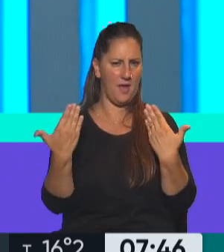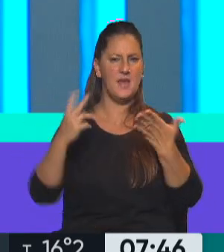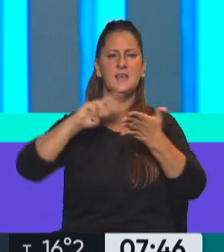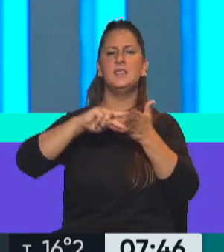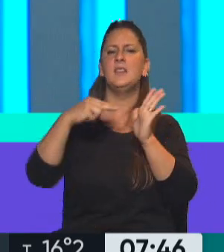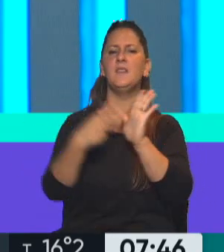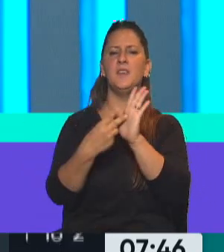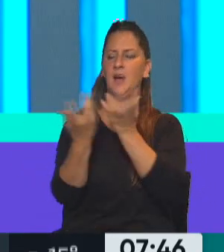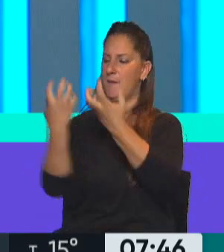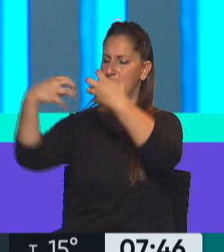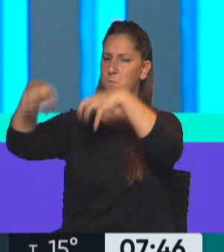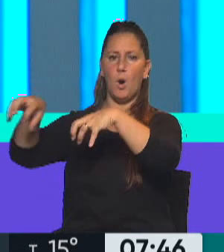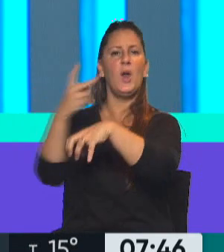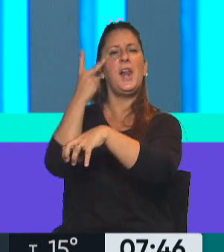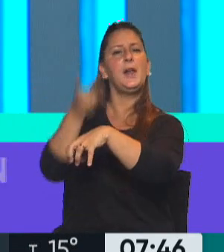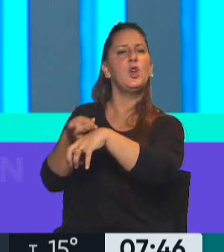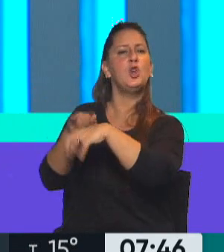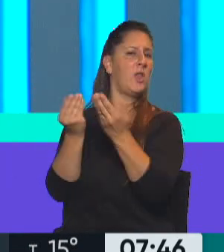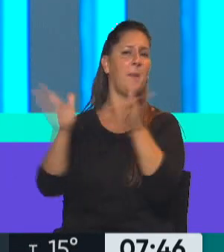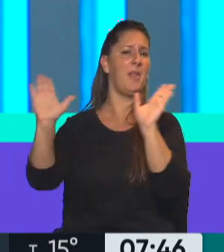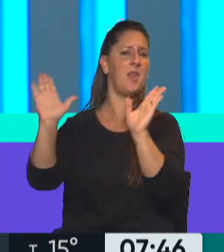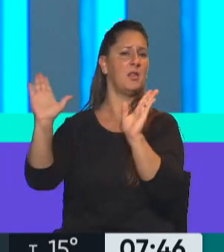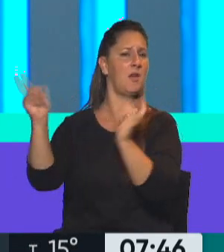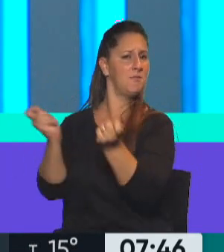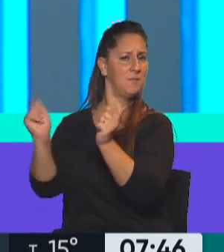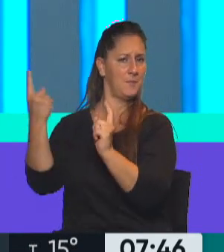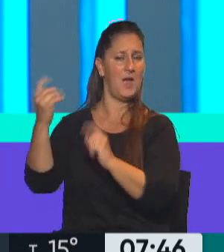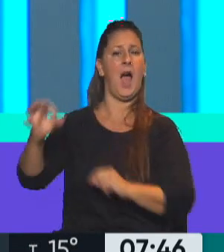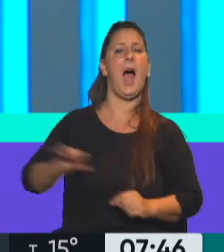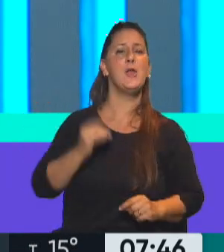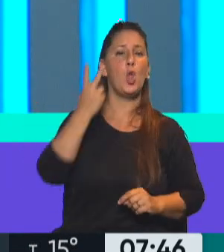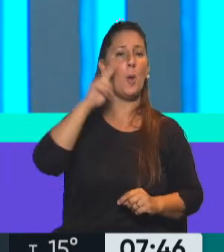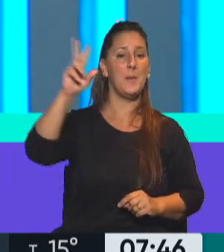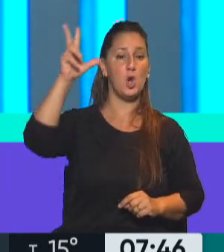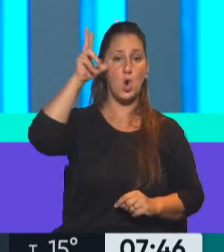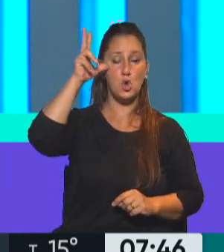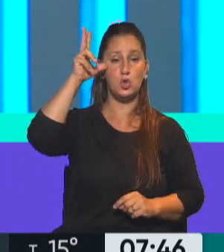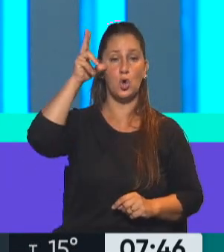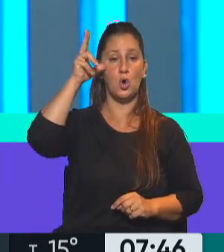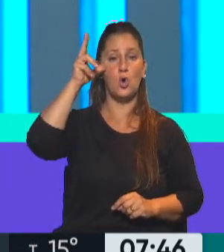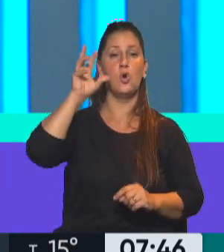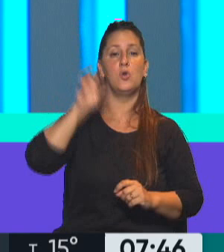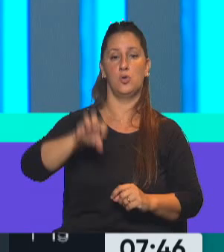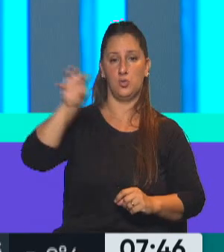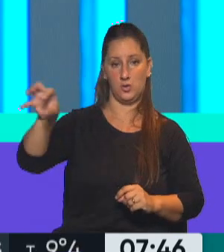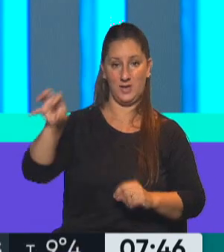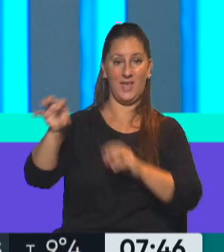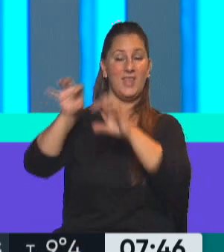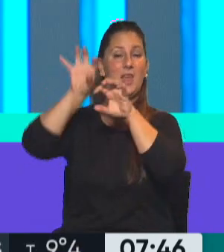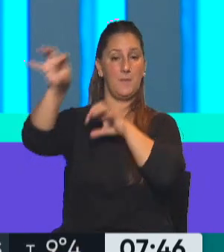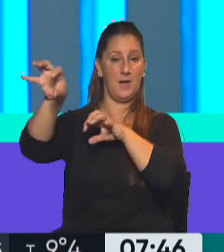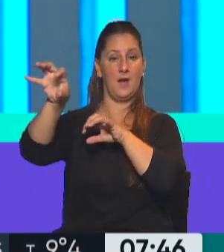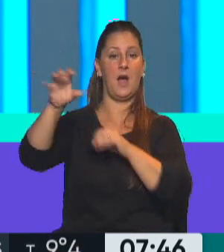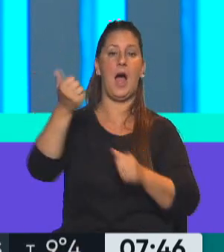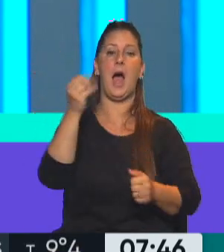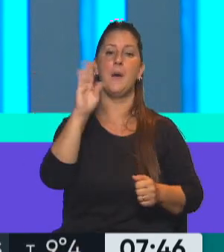el reconocimiento de estas repúblicas como independientes? En el año 2008 fueron reconocidas las repúblicas como independientes, la